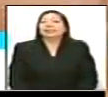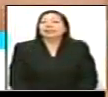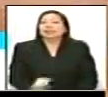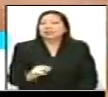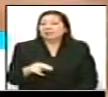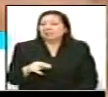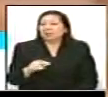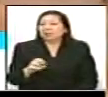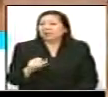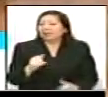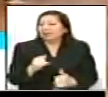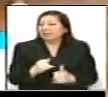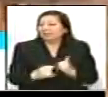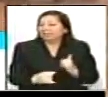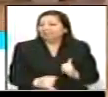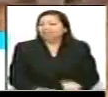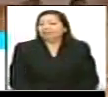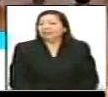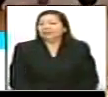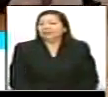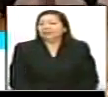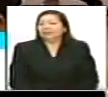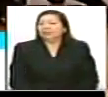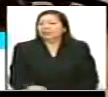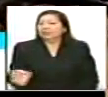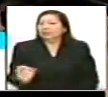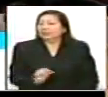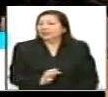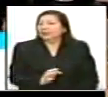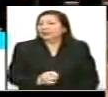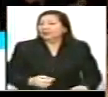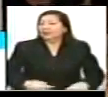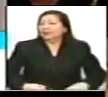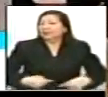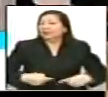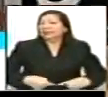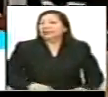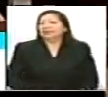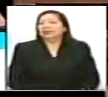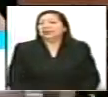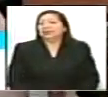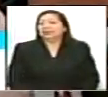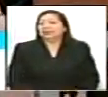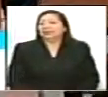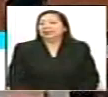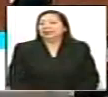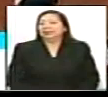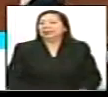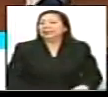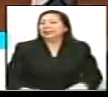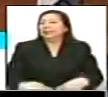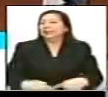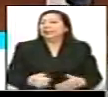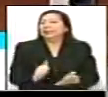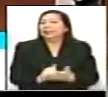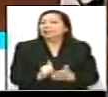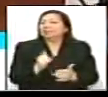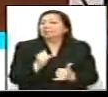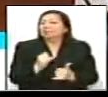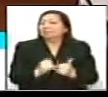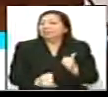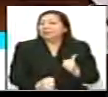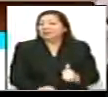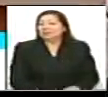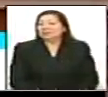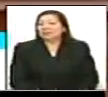inmunidad terminan o ni siquiera siendo discutidos, o si son discutidos, terminan